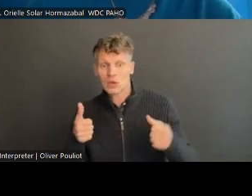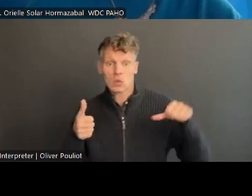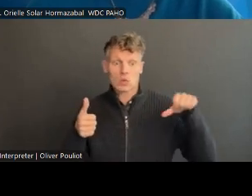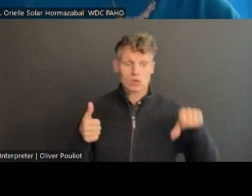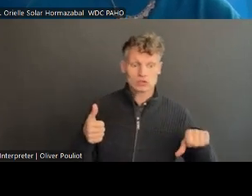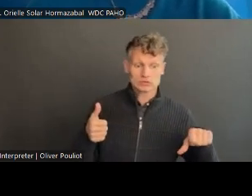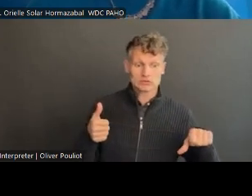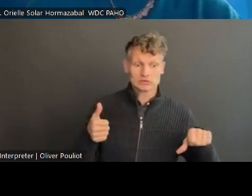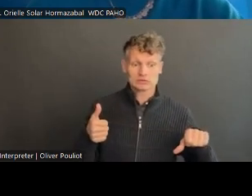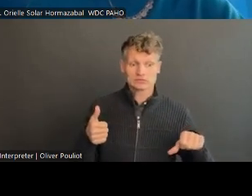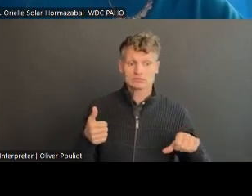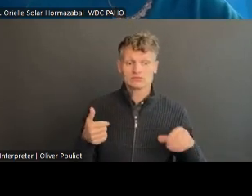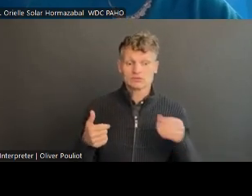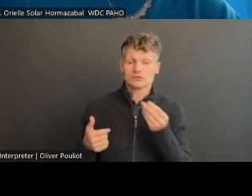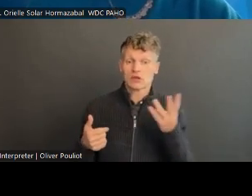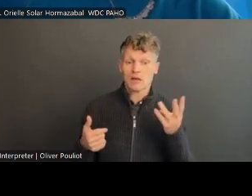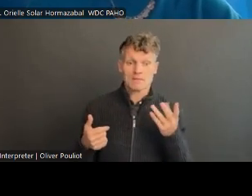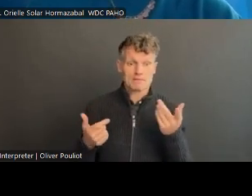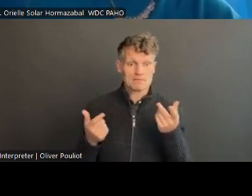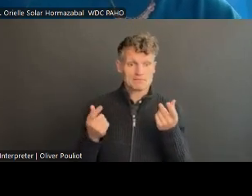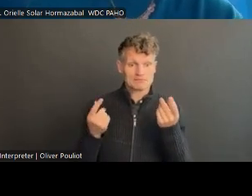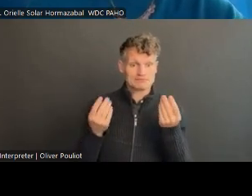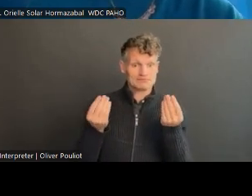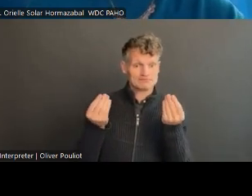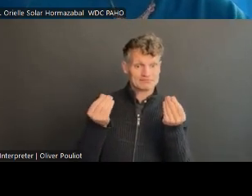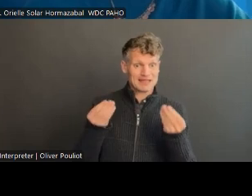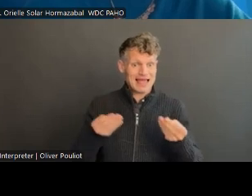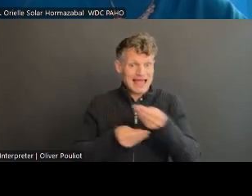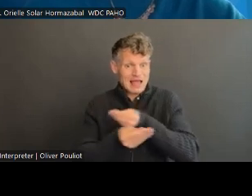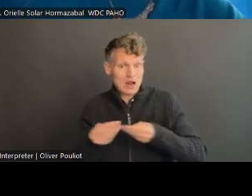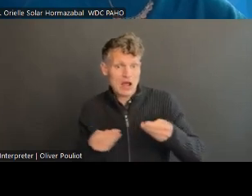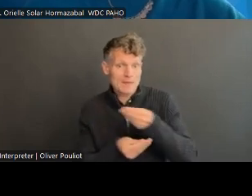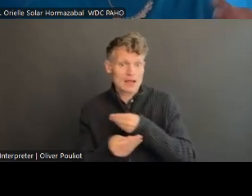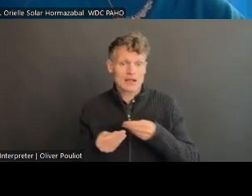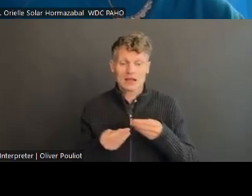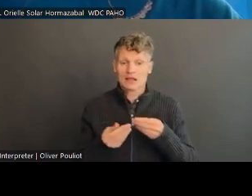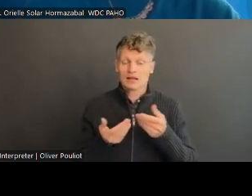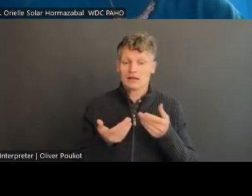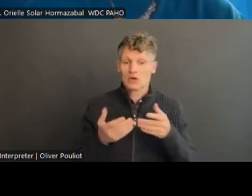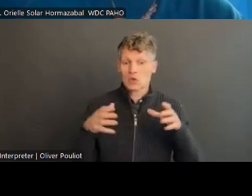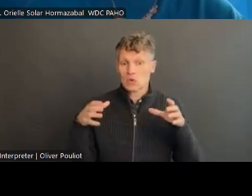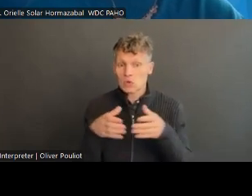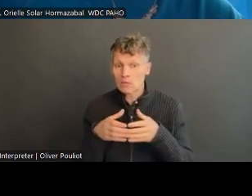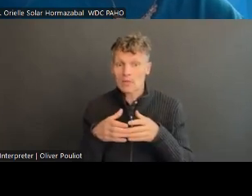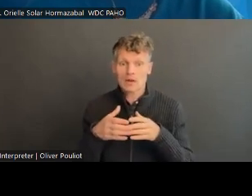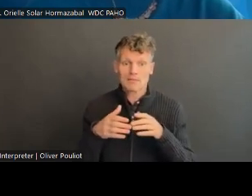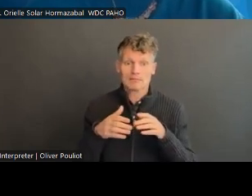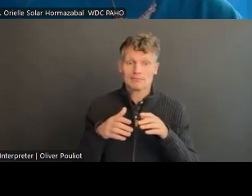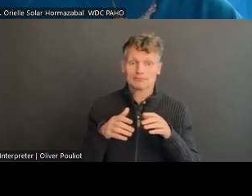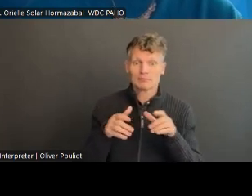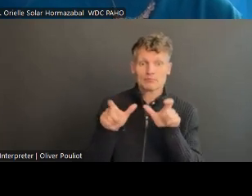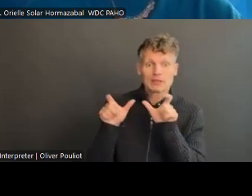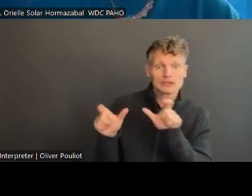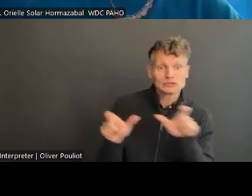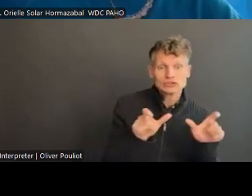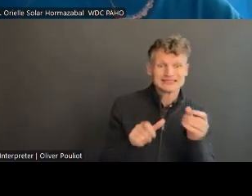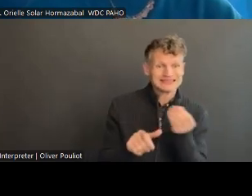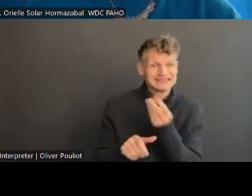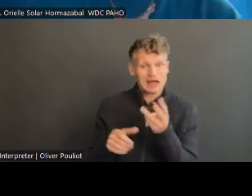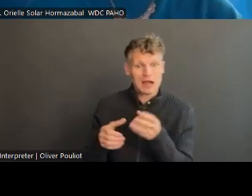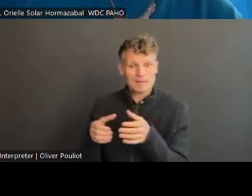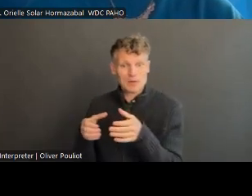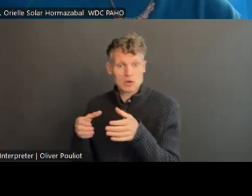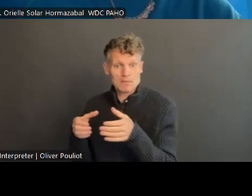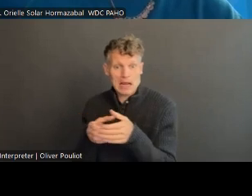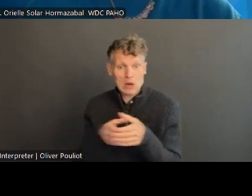de ciertos grupos que sean más minoritarios, ¿cierto? Menor incidencia política, por lo tanto no son visualizados, los temas de hacinamiento,